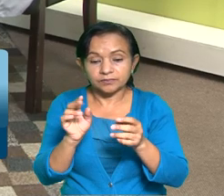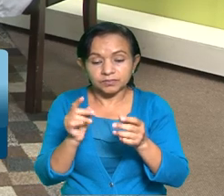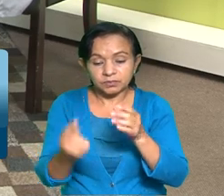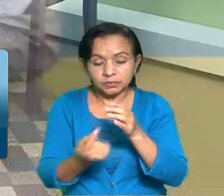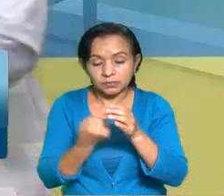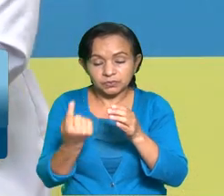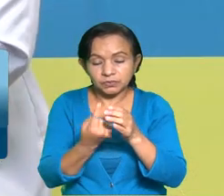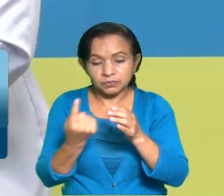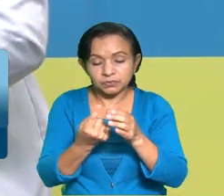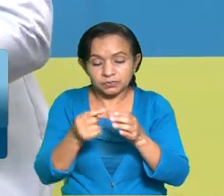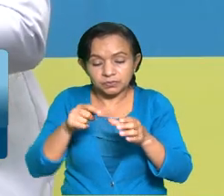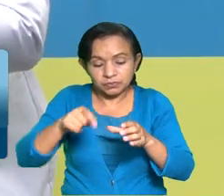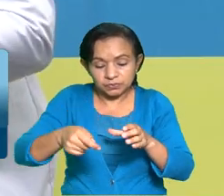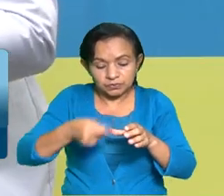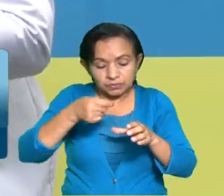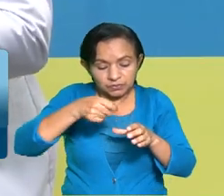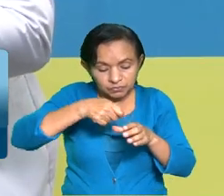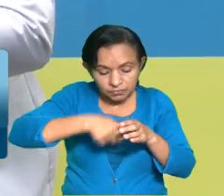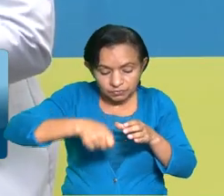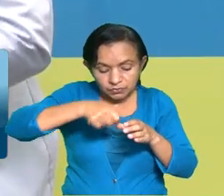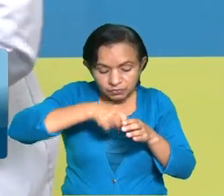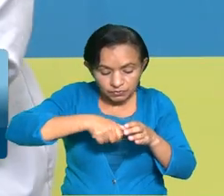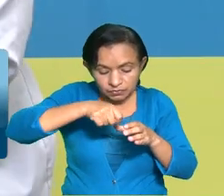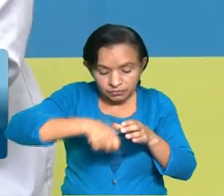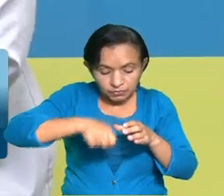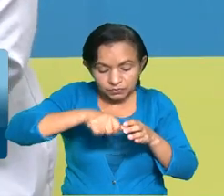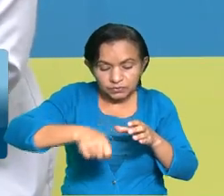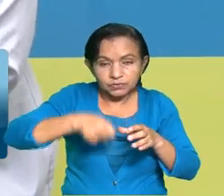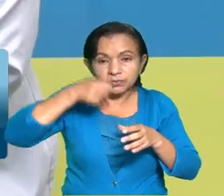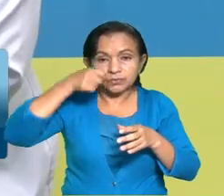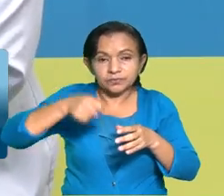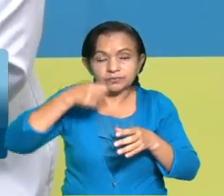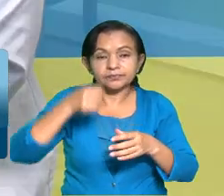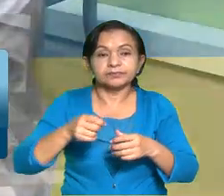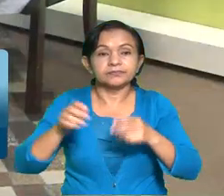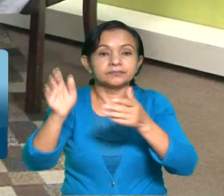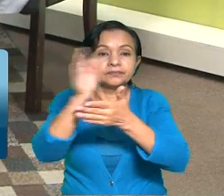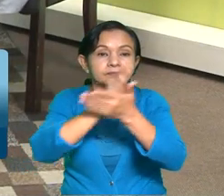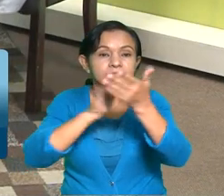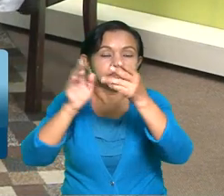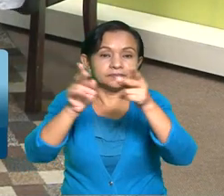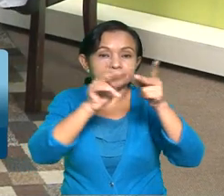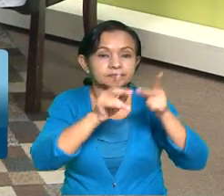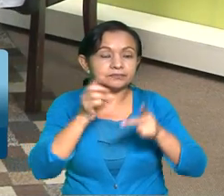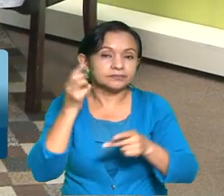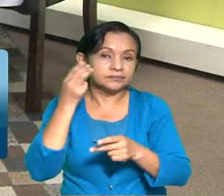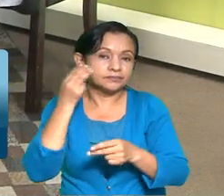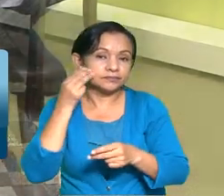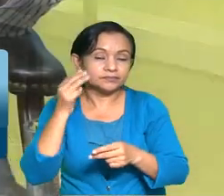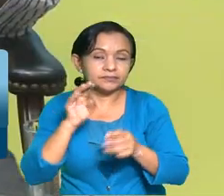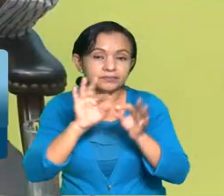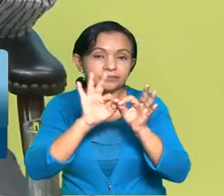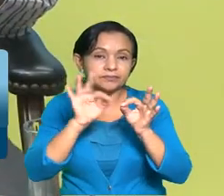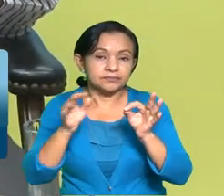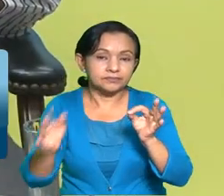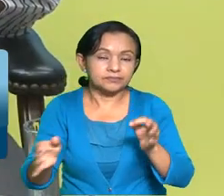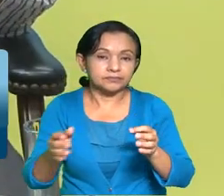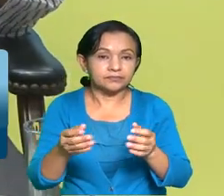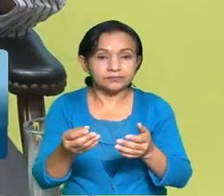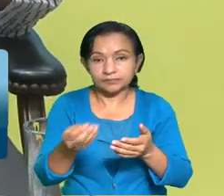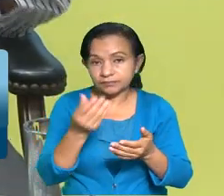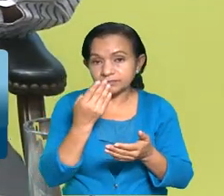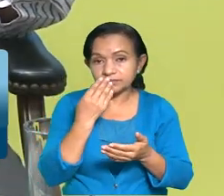licuadito y así el bebé se va a ir adaptando a cada sabor. Hay personas también, madres, que le comienzan a dar frutas. Es bueno que le dé